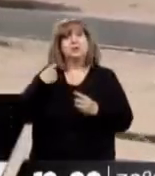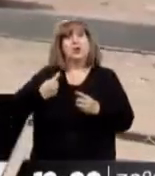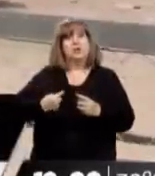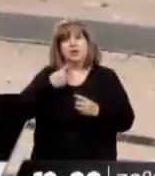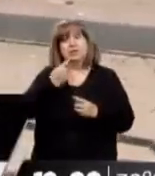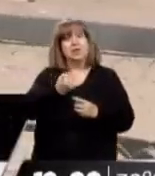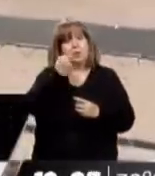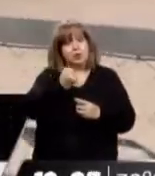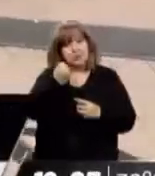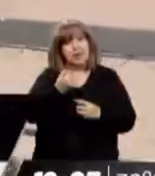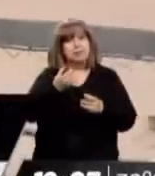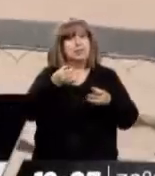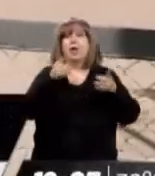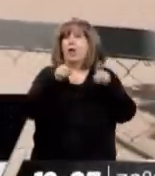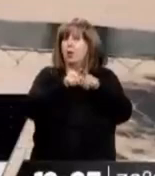para determinar